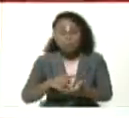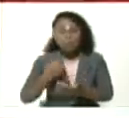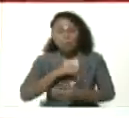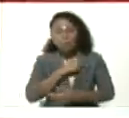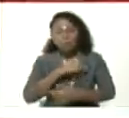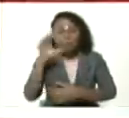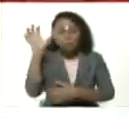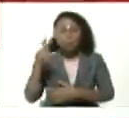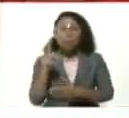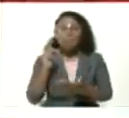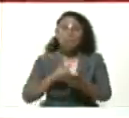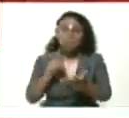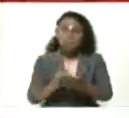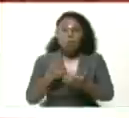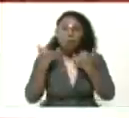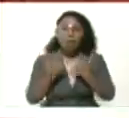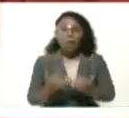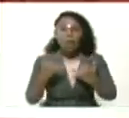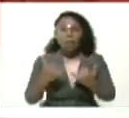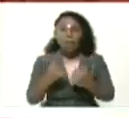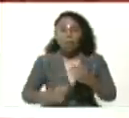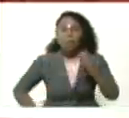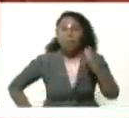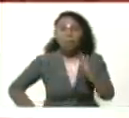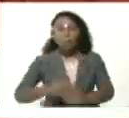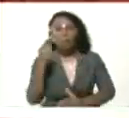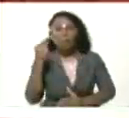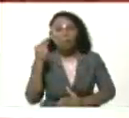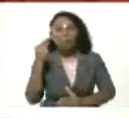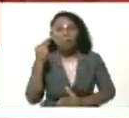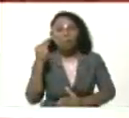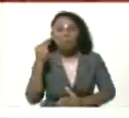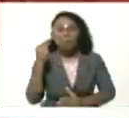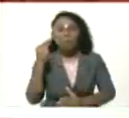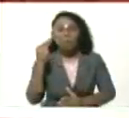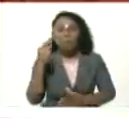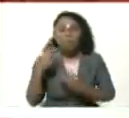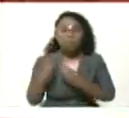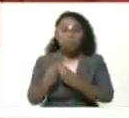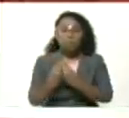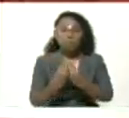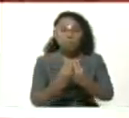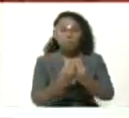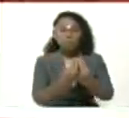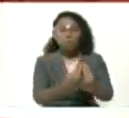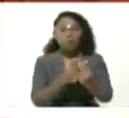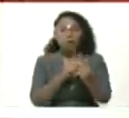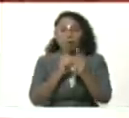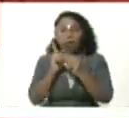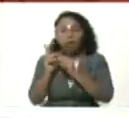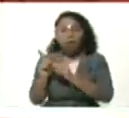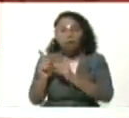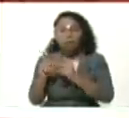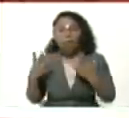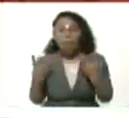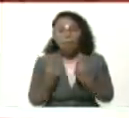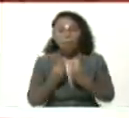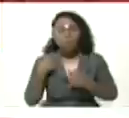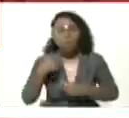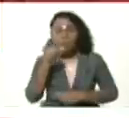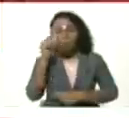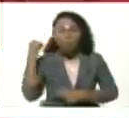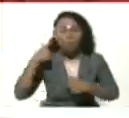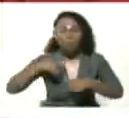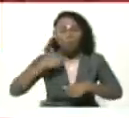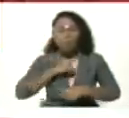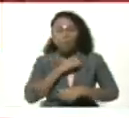que se incorporen de una vez a acompañar a aquellos compañeros, compañeras que hoy son